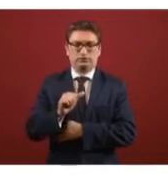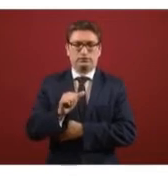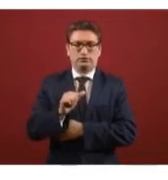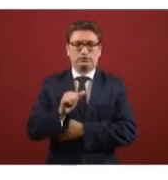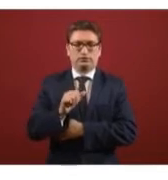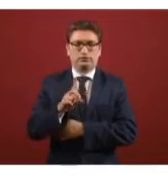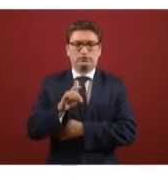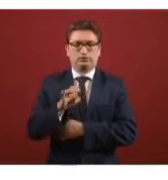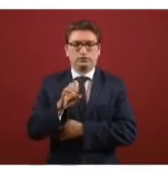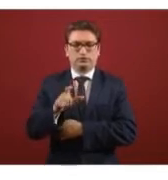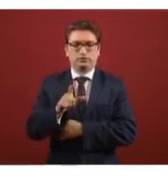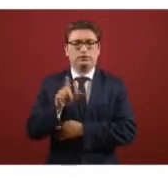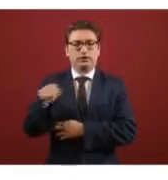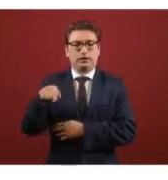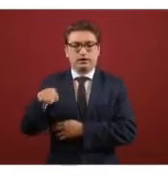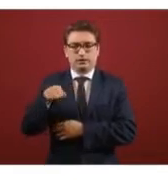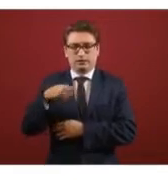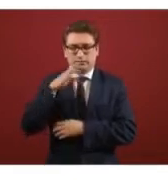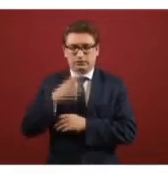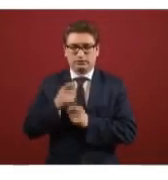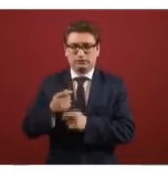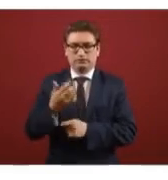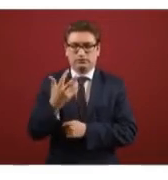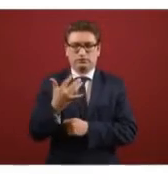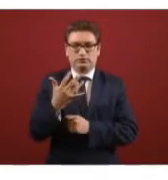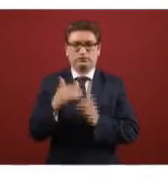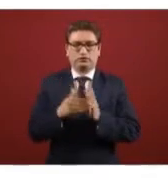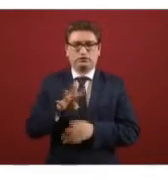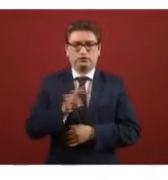monto de ingeniería de detalle de Wow.